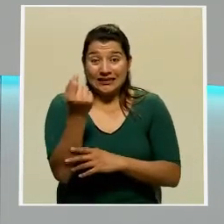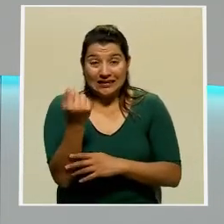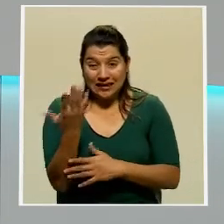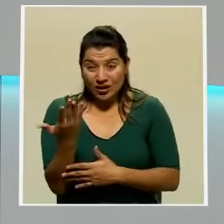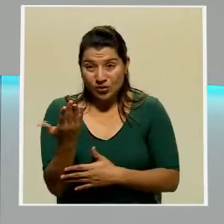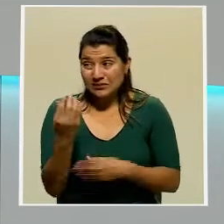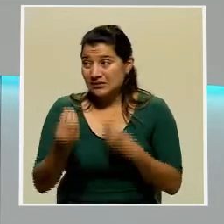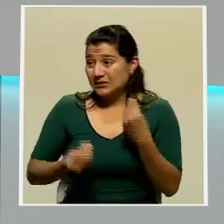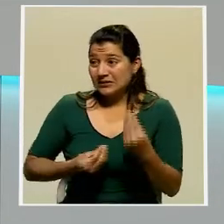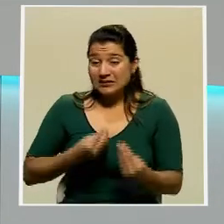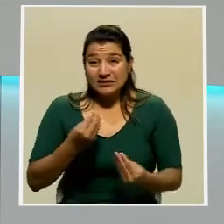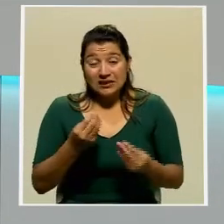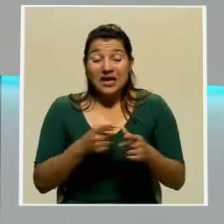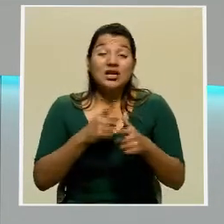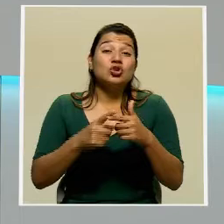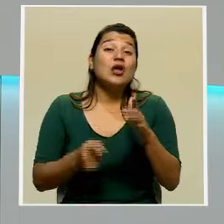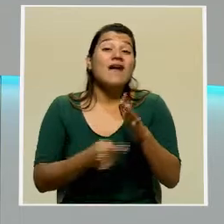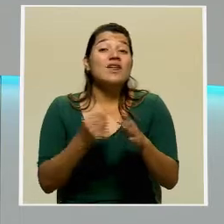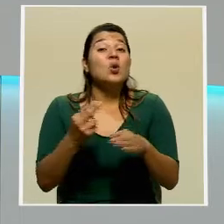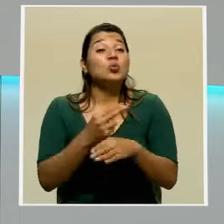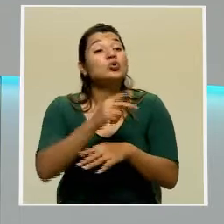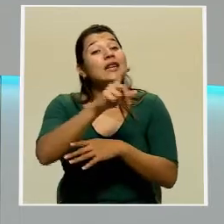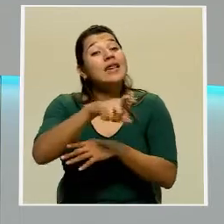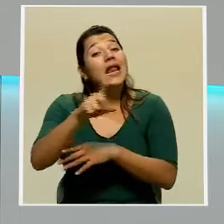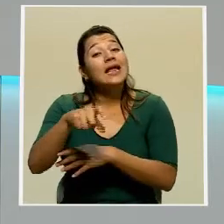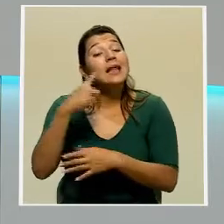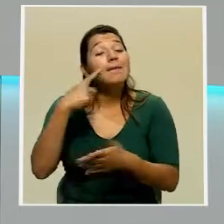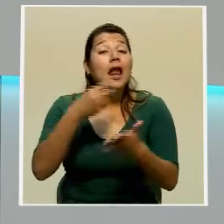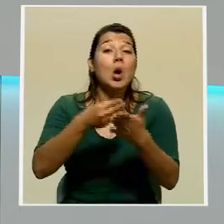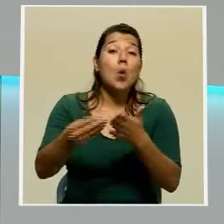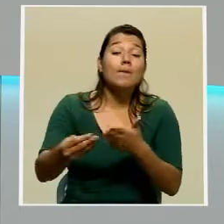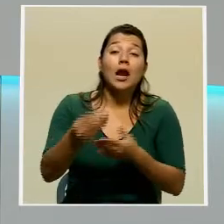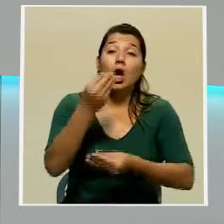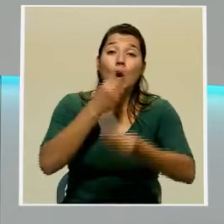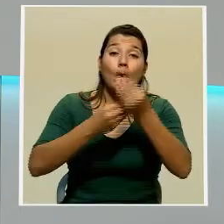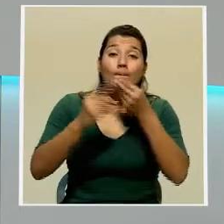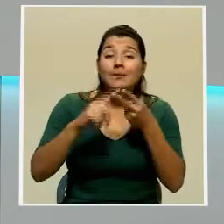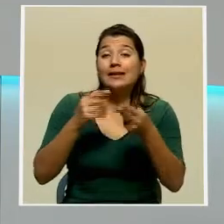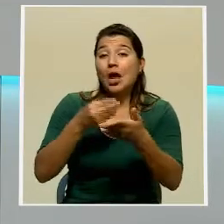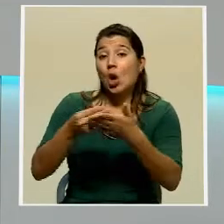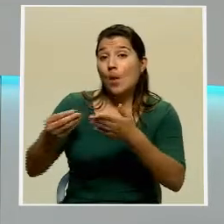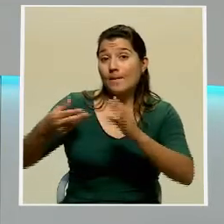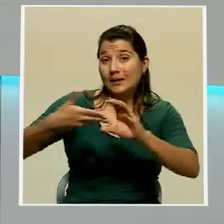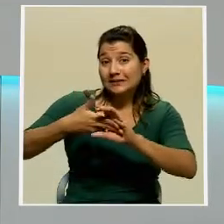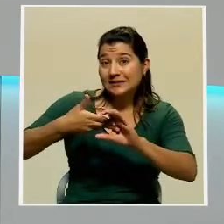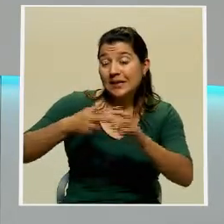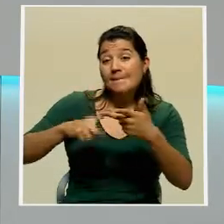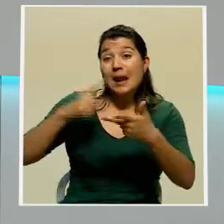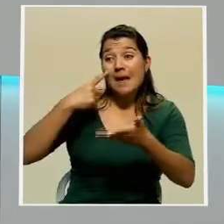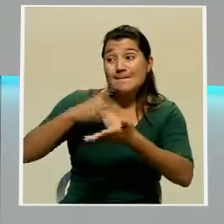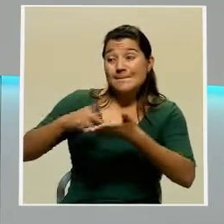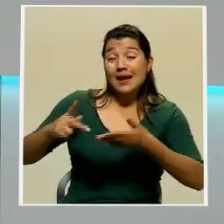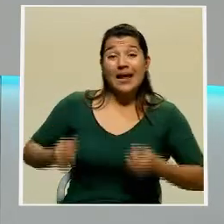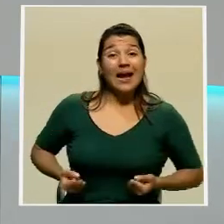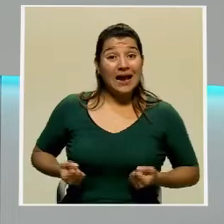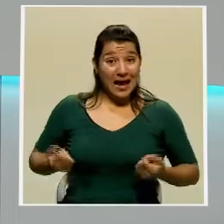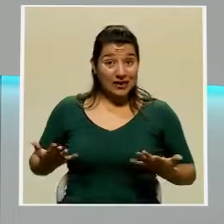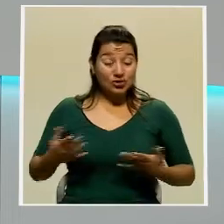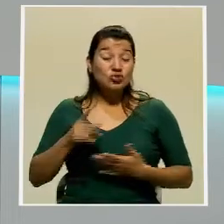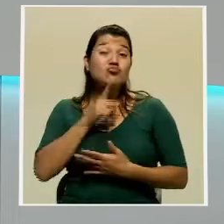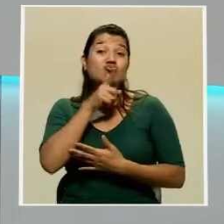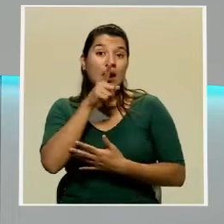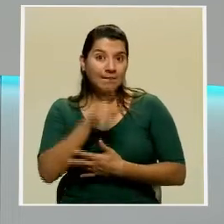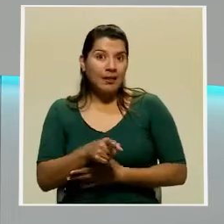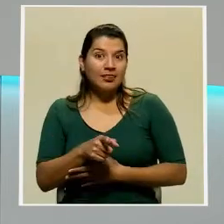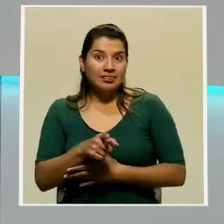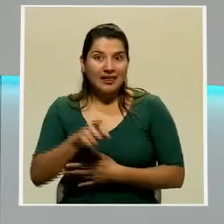muchos casos las tarjetas se usan para comprar comida, para comprar gasolina, para pagar gastos que en realidad